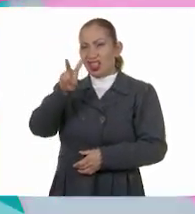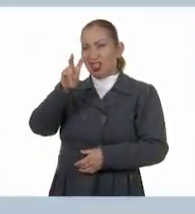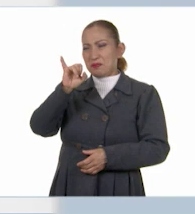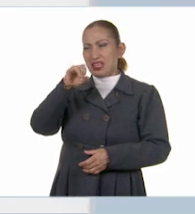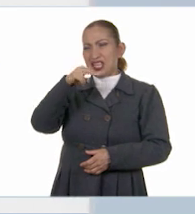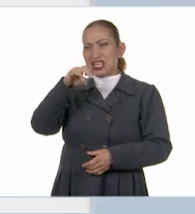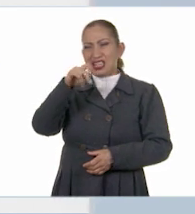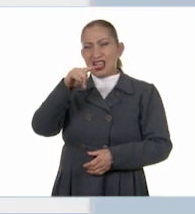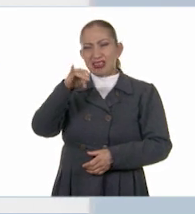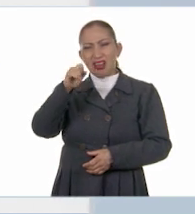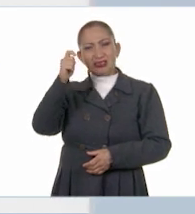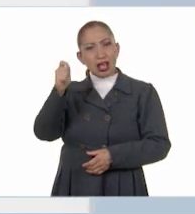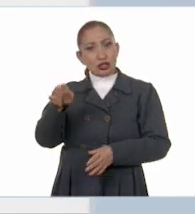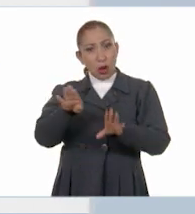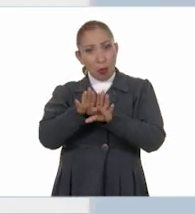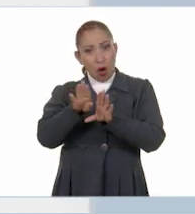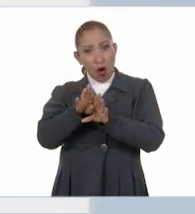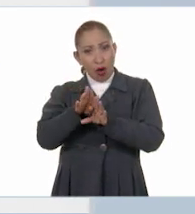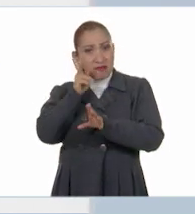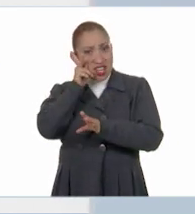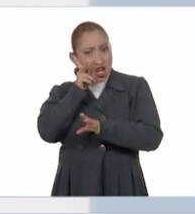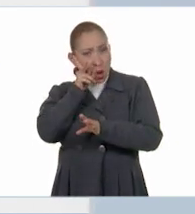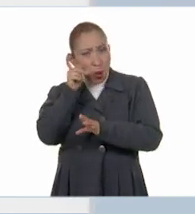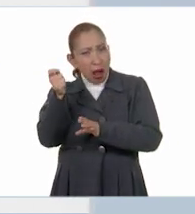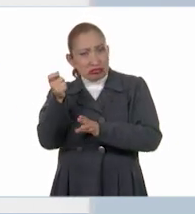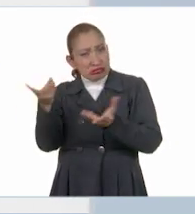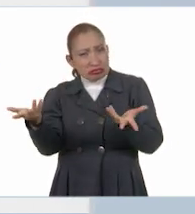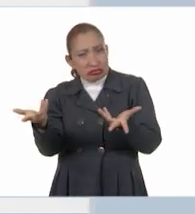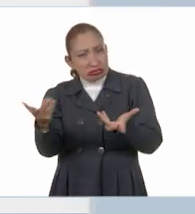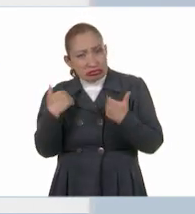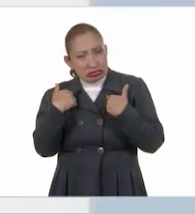¿Viñetas? ¿Es como un viñedo? ¿O qué es eso?